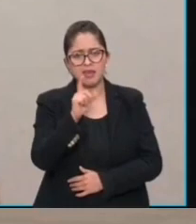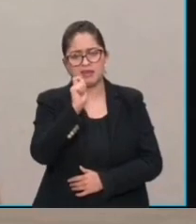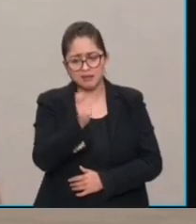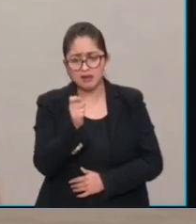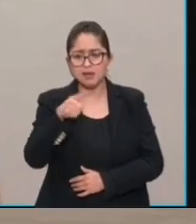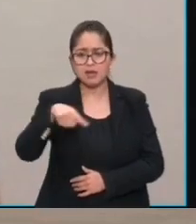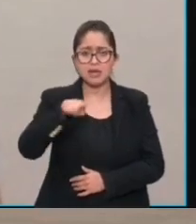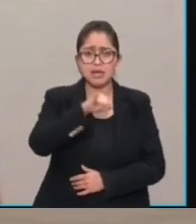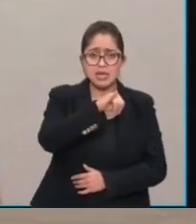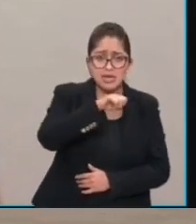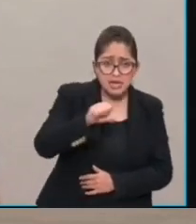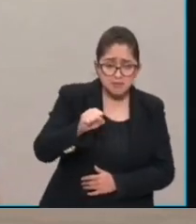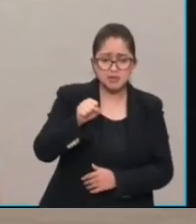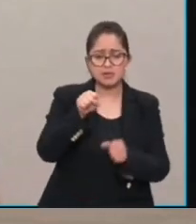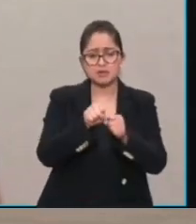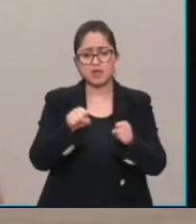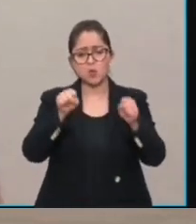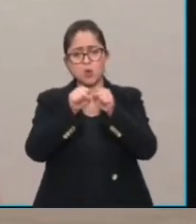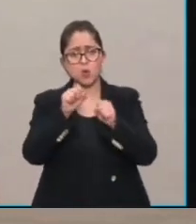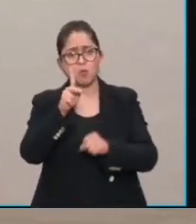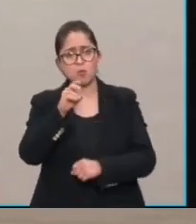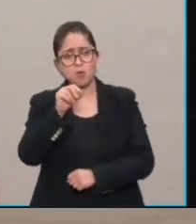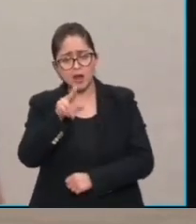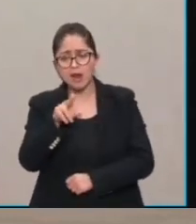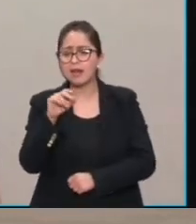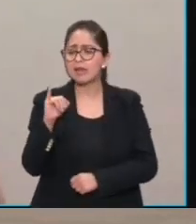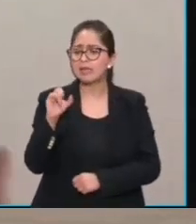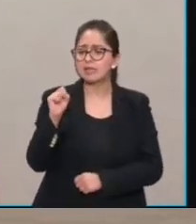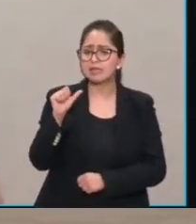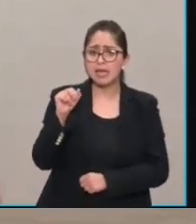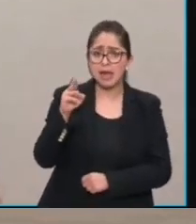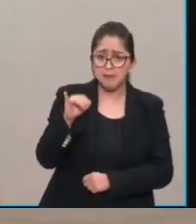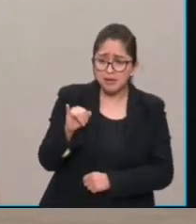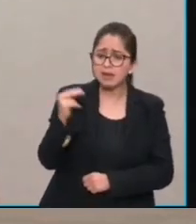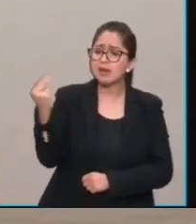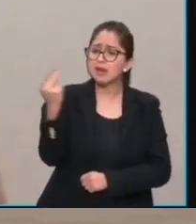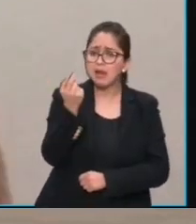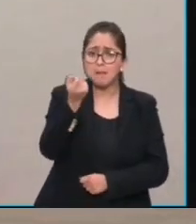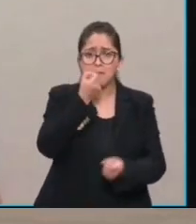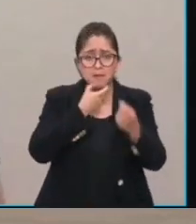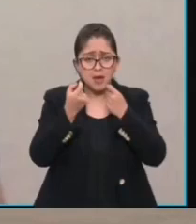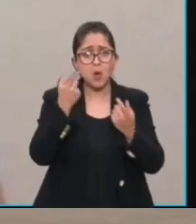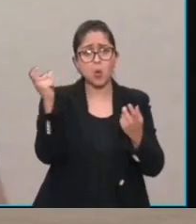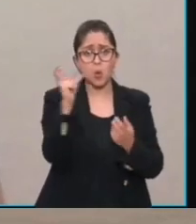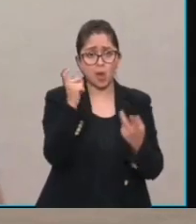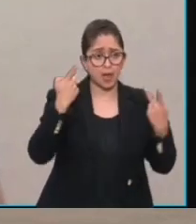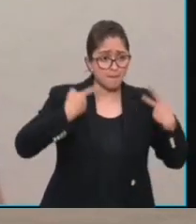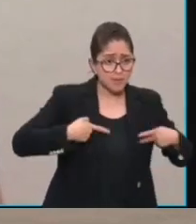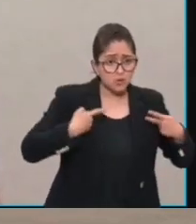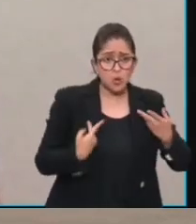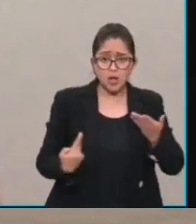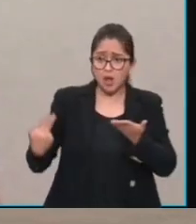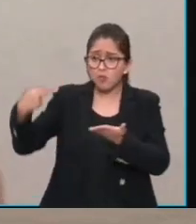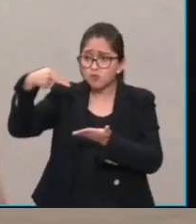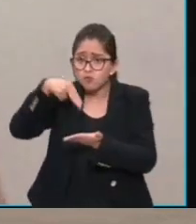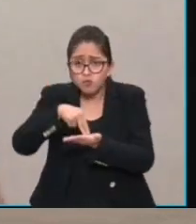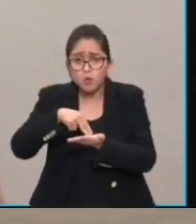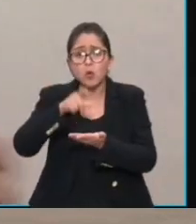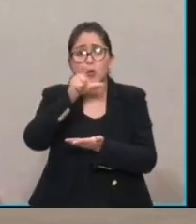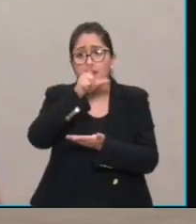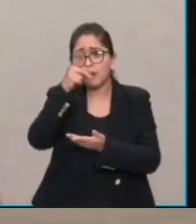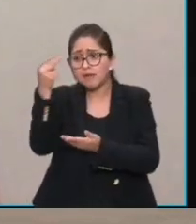del Seguro Popular y del INSABI cuenten con los medicamentos para que cuando lleguen las personas que son derechohabientes de estas clínicas, pues